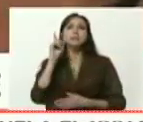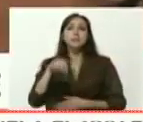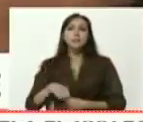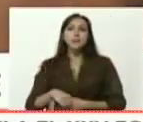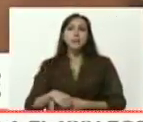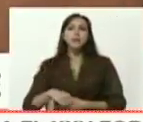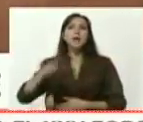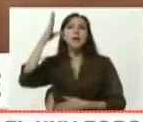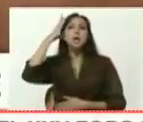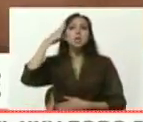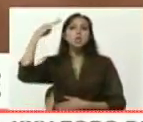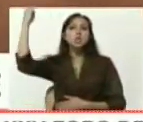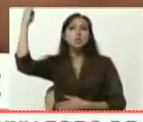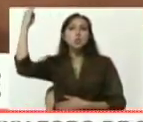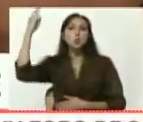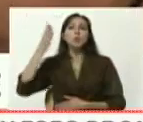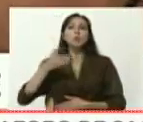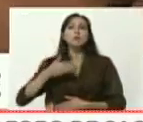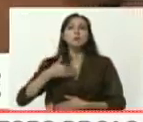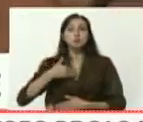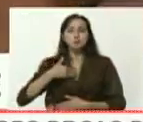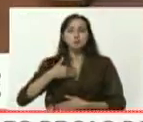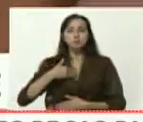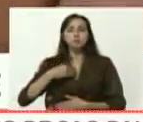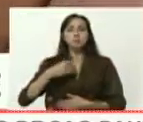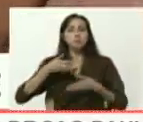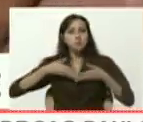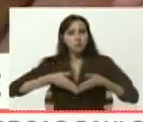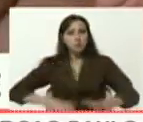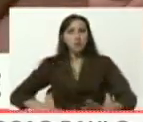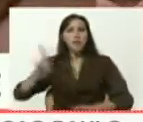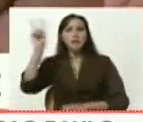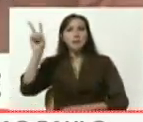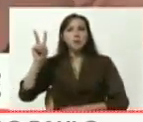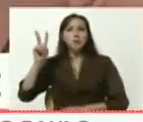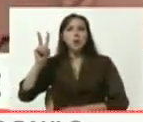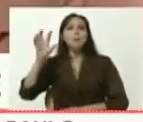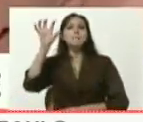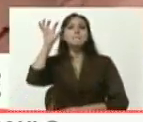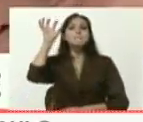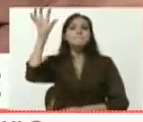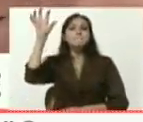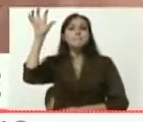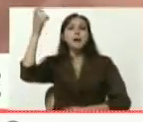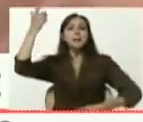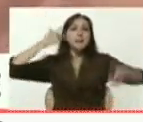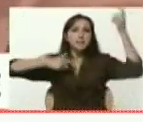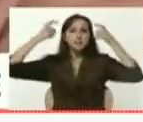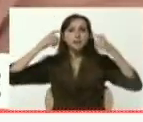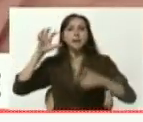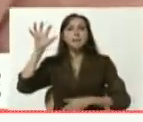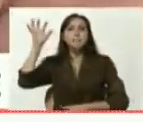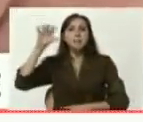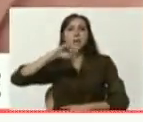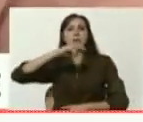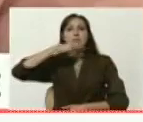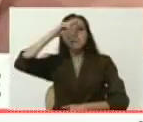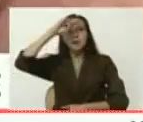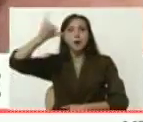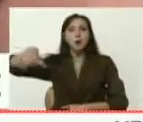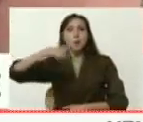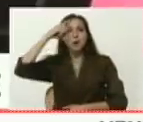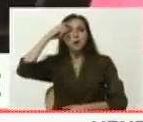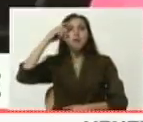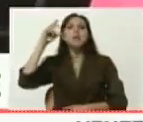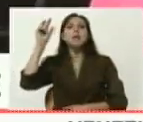hecho nacer en esta patria, patria de Bolívar, la patria de Chávez, la patria de Jorge Rodríguez, la patria de tantos